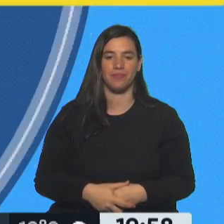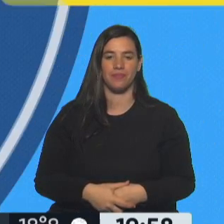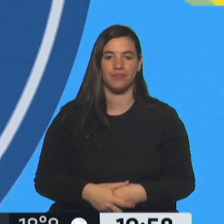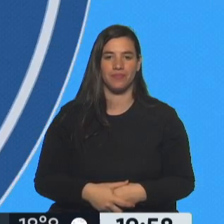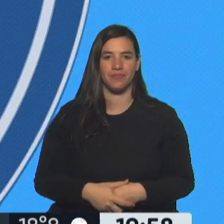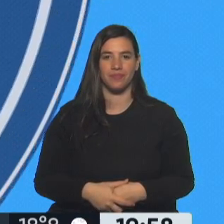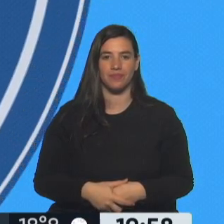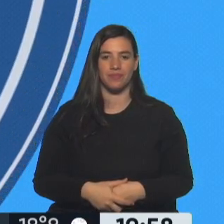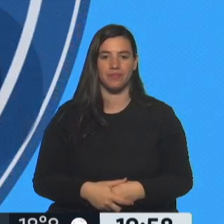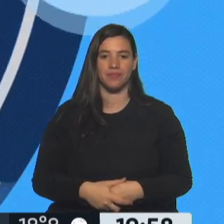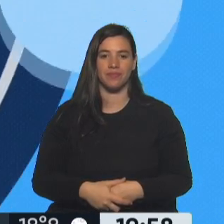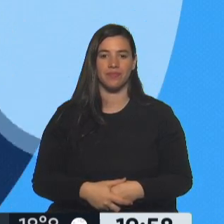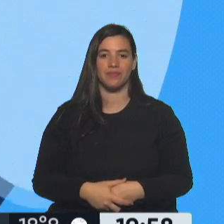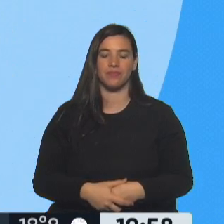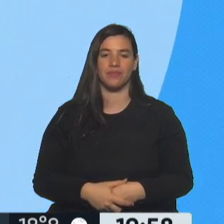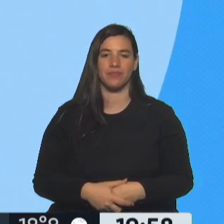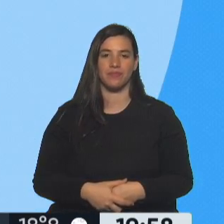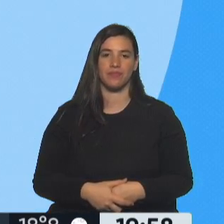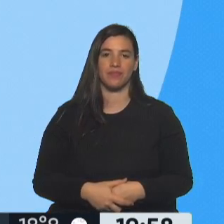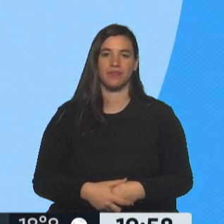de las condicionalidades que había puesto, que era que no se pudieran usar los dólares para operar en el mercado cambiario. Quiere decir que dentro de una